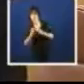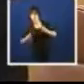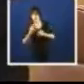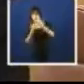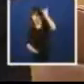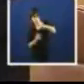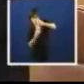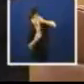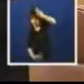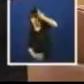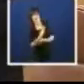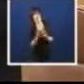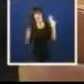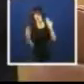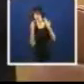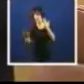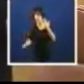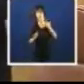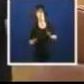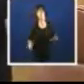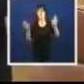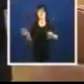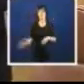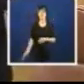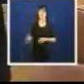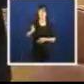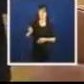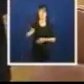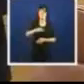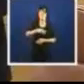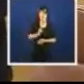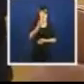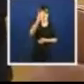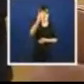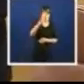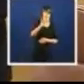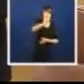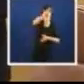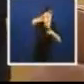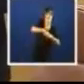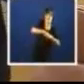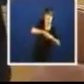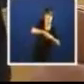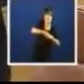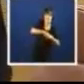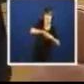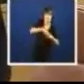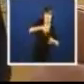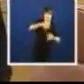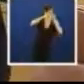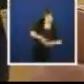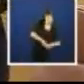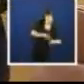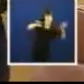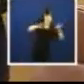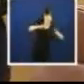lista, pero dase a desgrazada casualidade de que unha filla está empregada na gardería investigada por presuntos casos